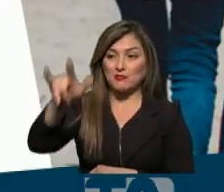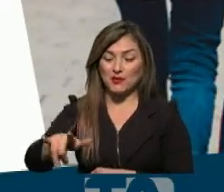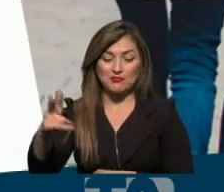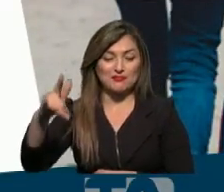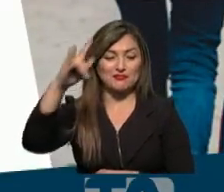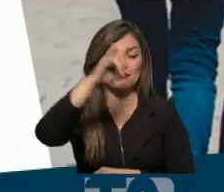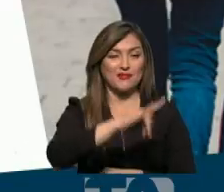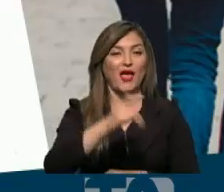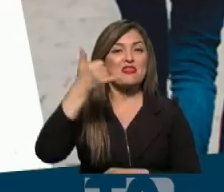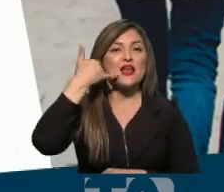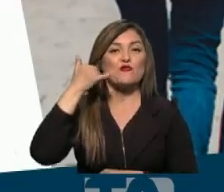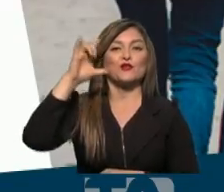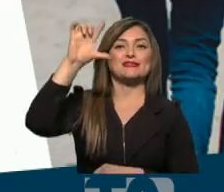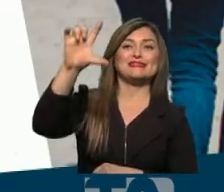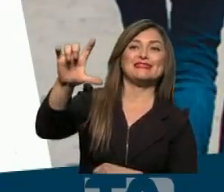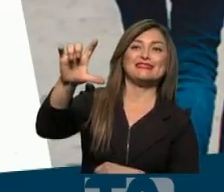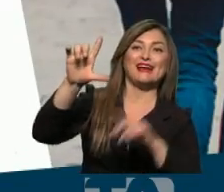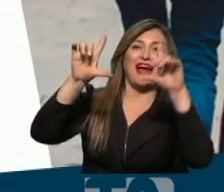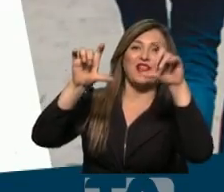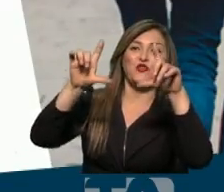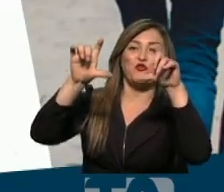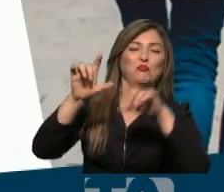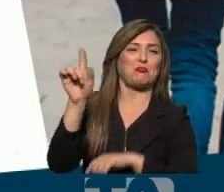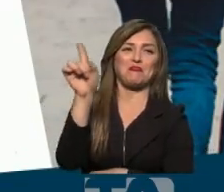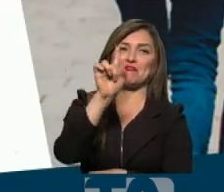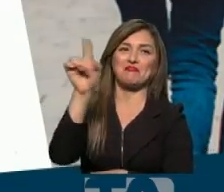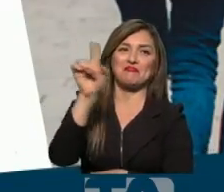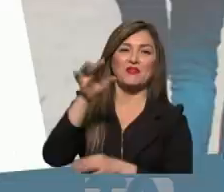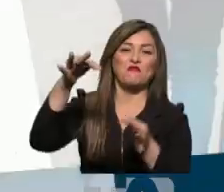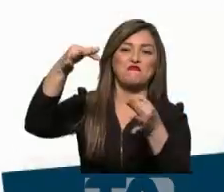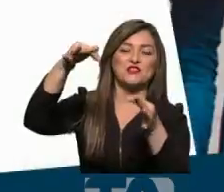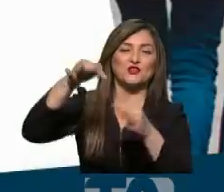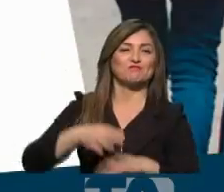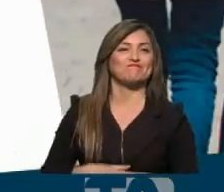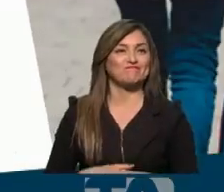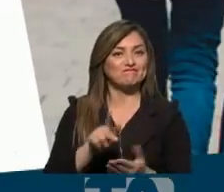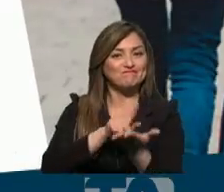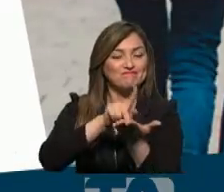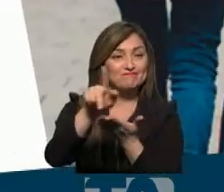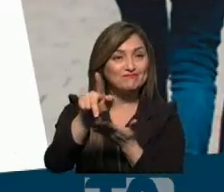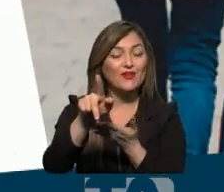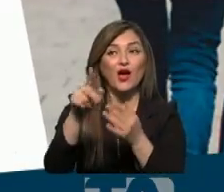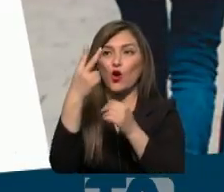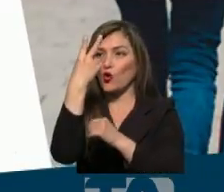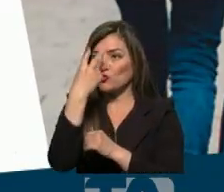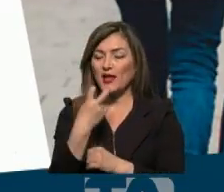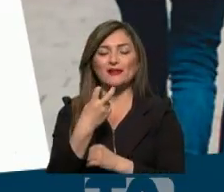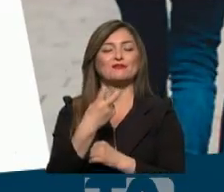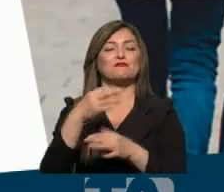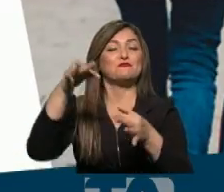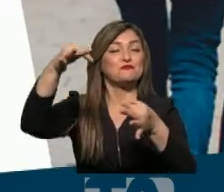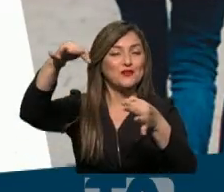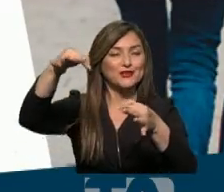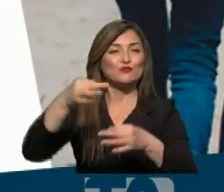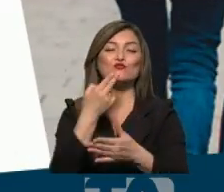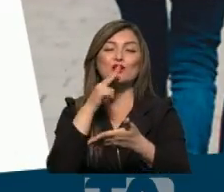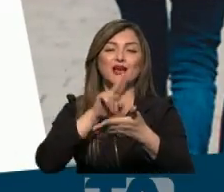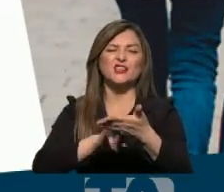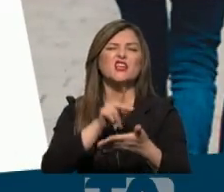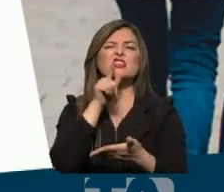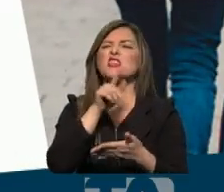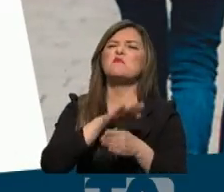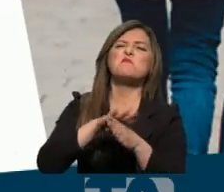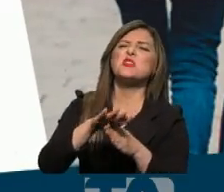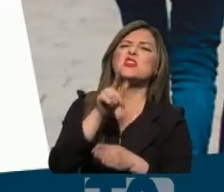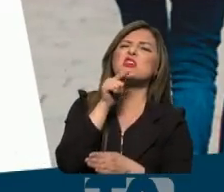teléfono celular. El comprobante de pago del alojamiento también en físico. O de ser el caso, una carta de invitación suscrita por la persona que invita